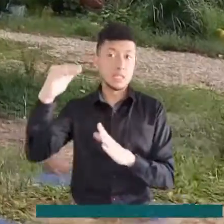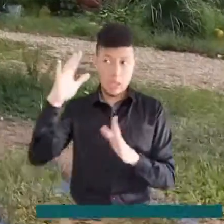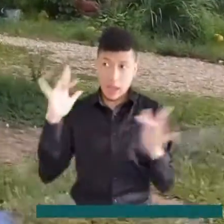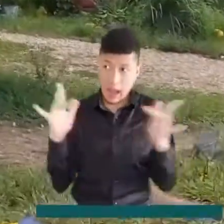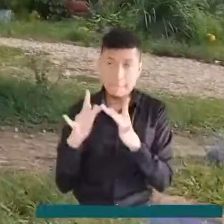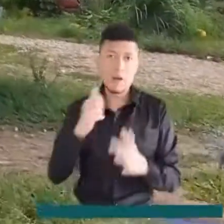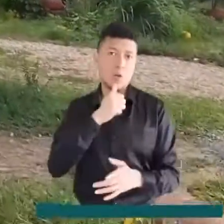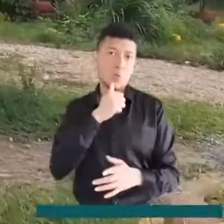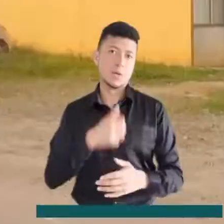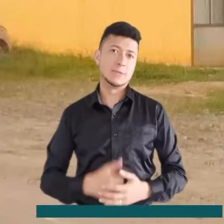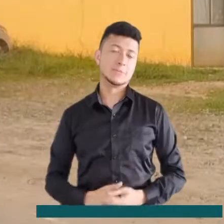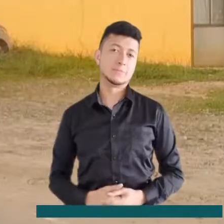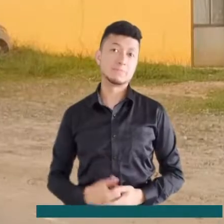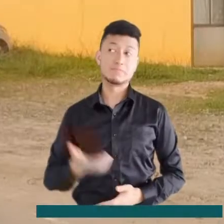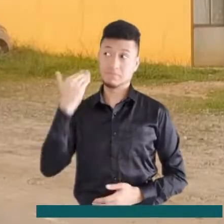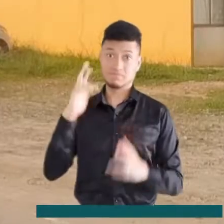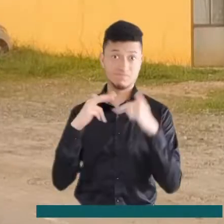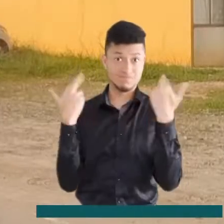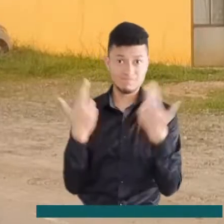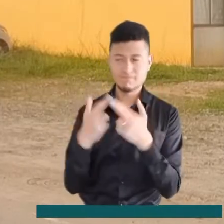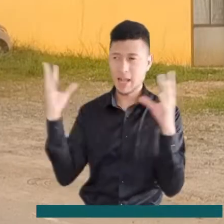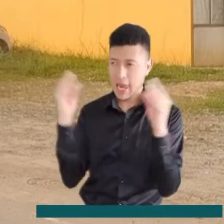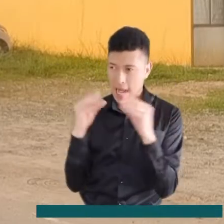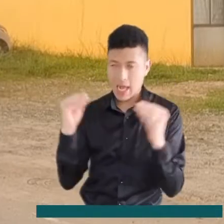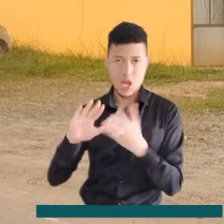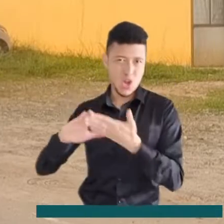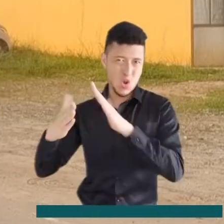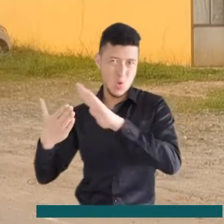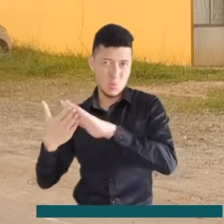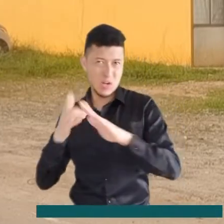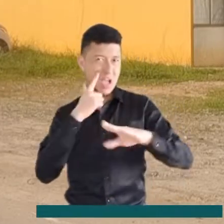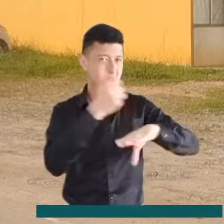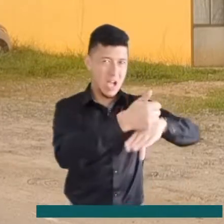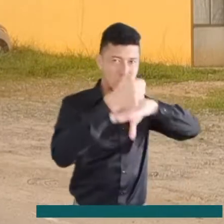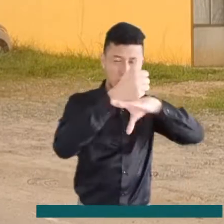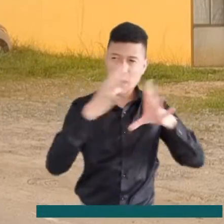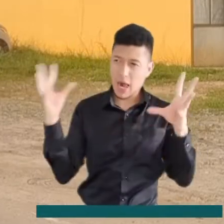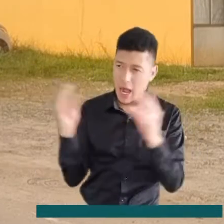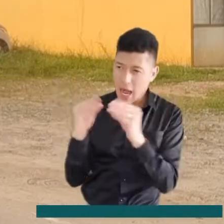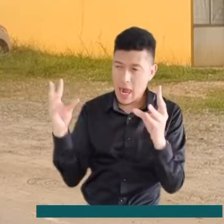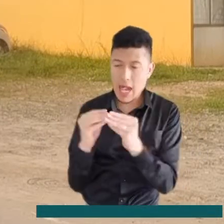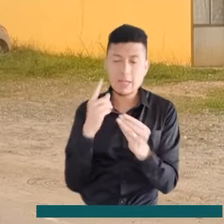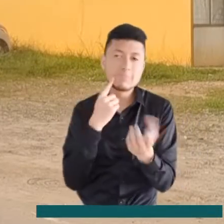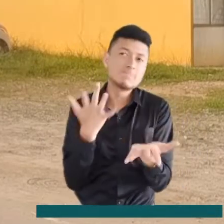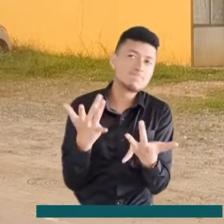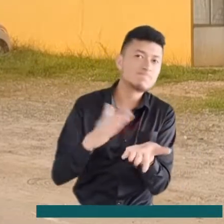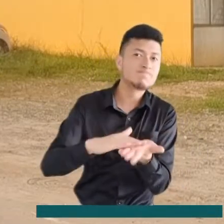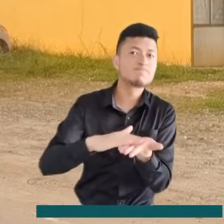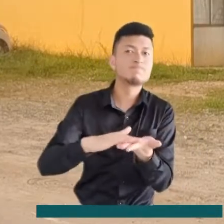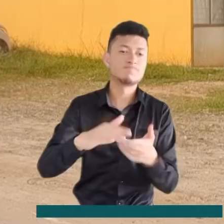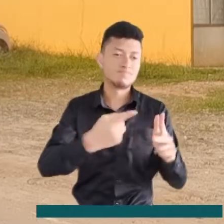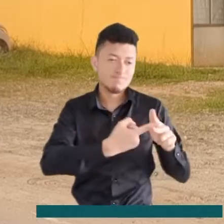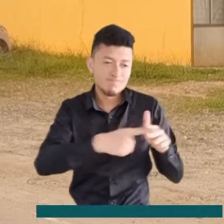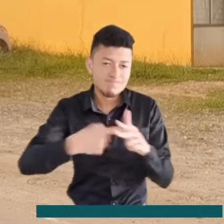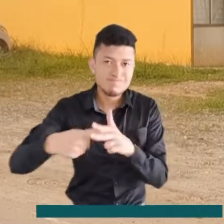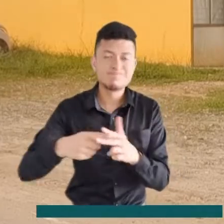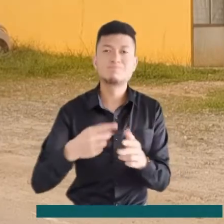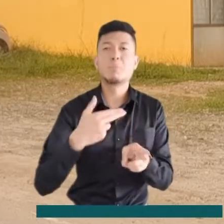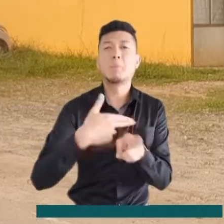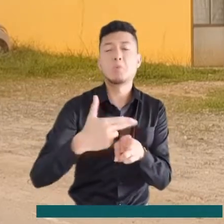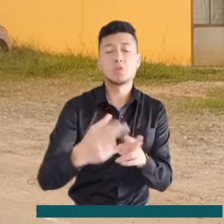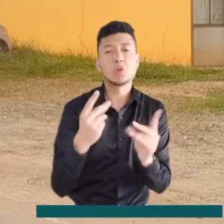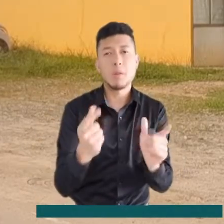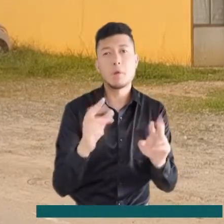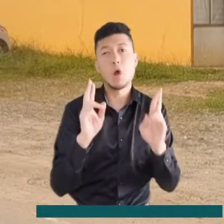residentes del programa de vivienda. Después de varias reuniones de concertación entre la comunidad y las autoridades, se espera que las labores de reparación se realicen lo